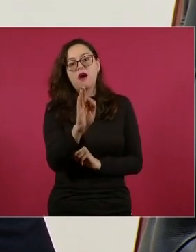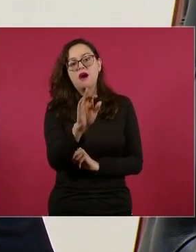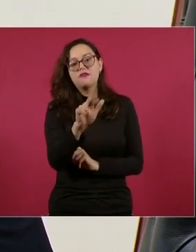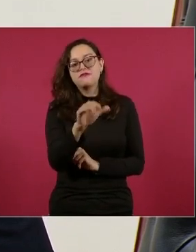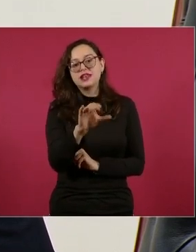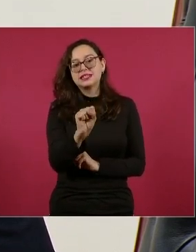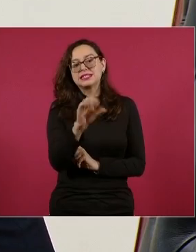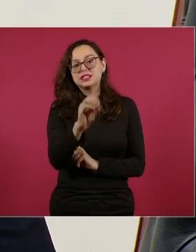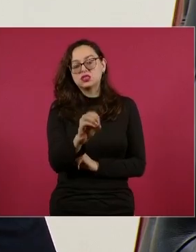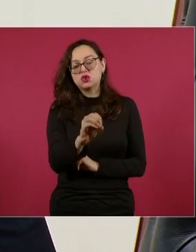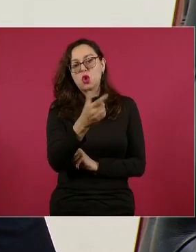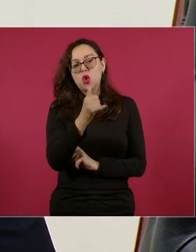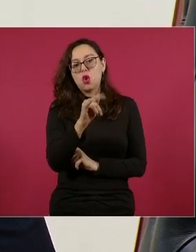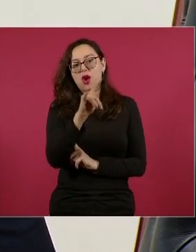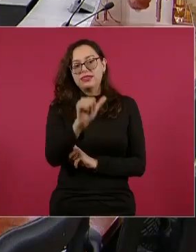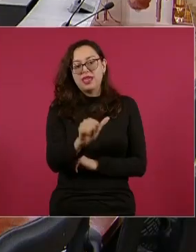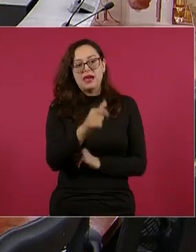extraordinario,